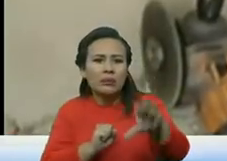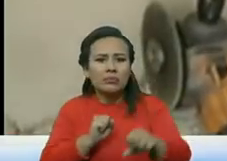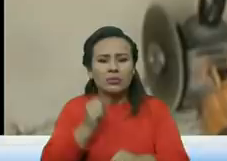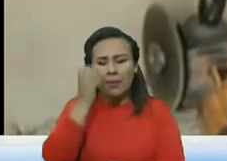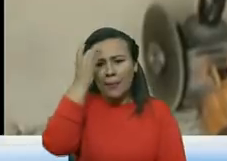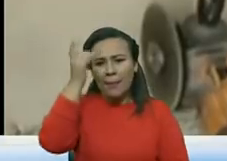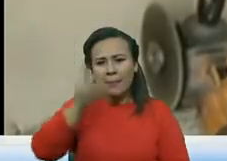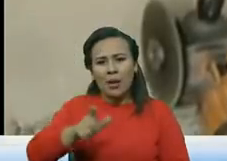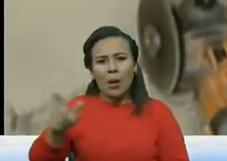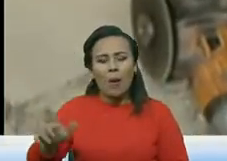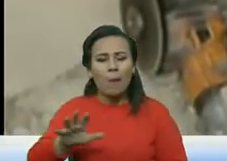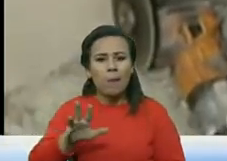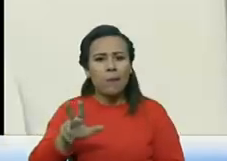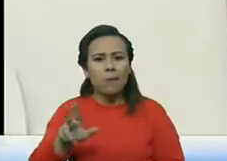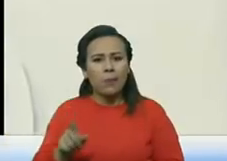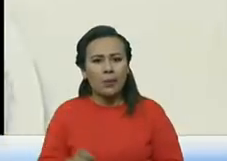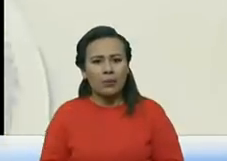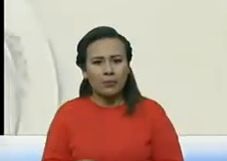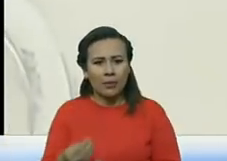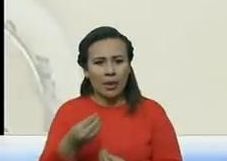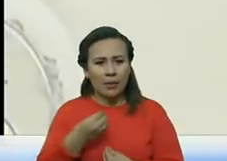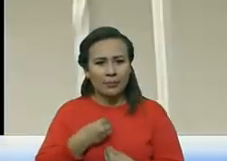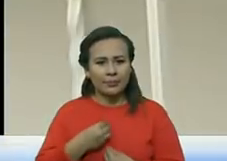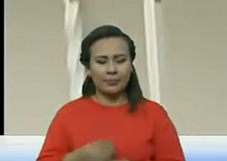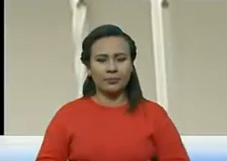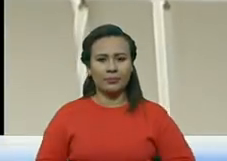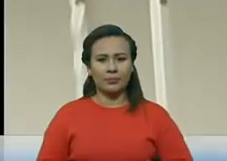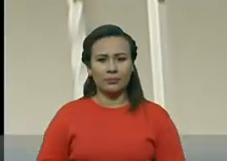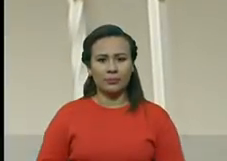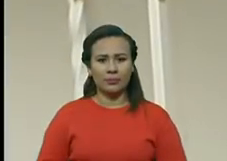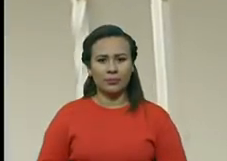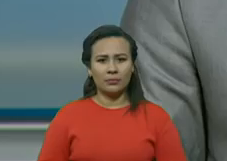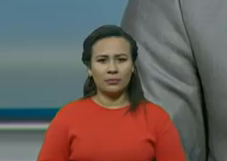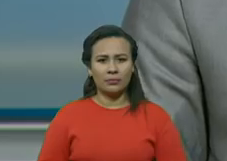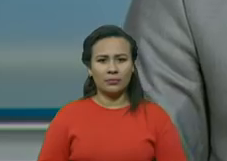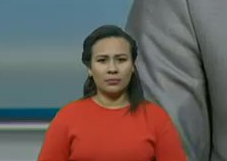la delincuencia. Informó Marcela Maquilón.